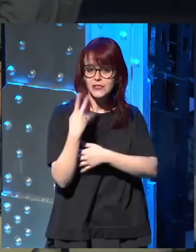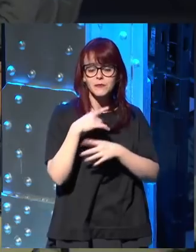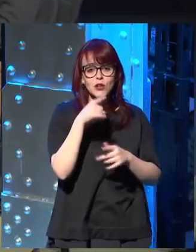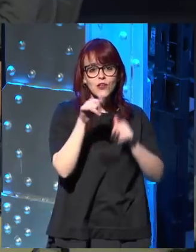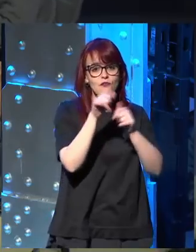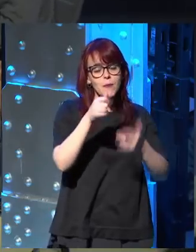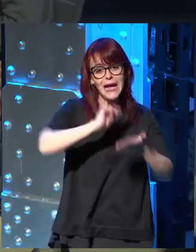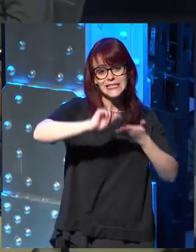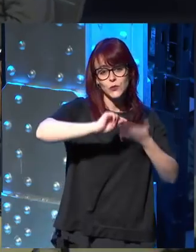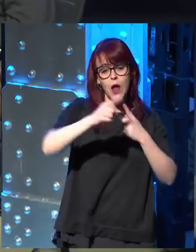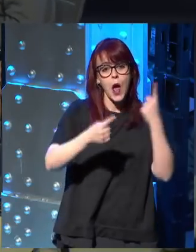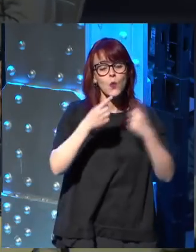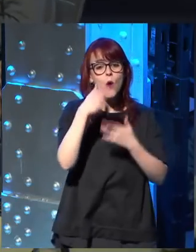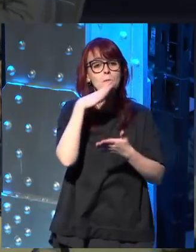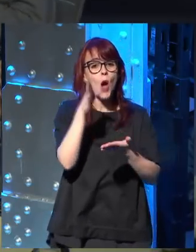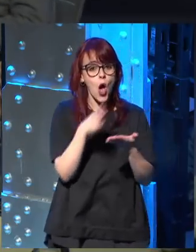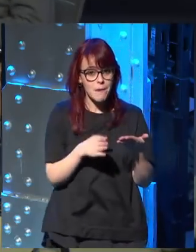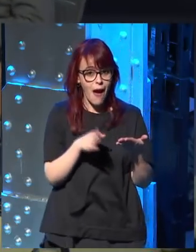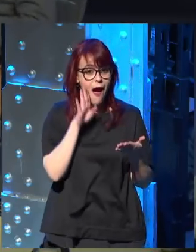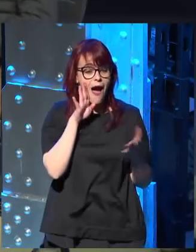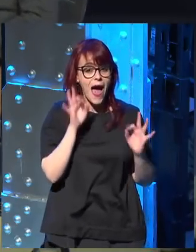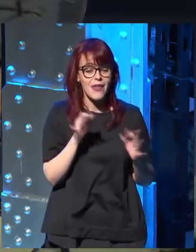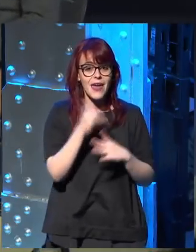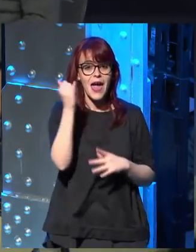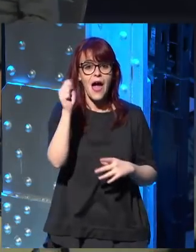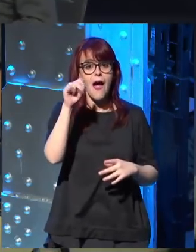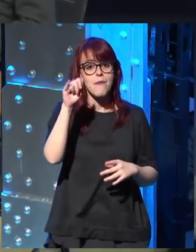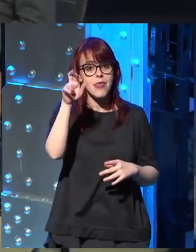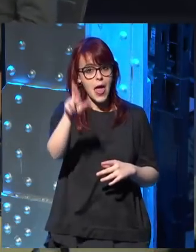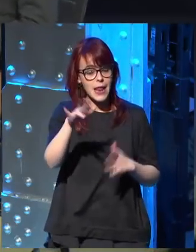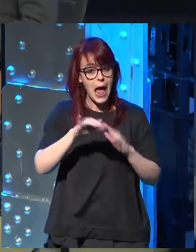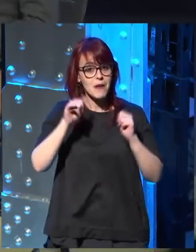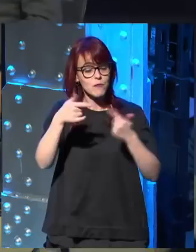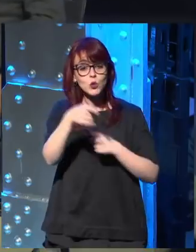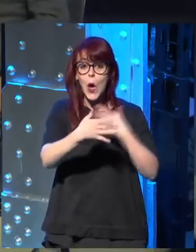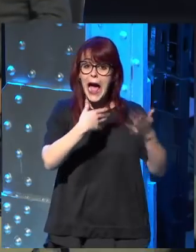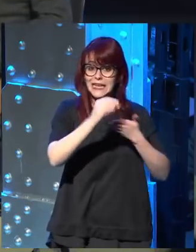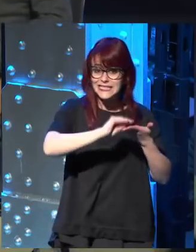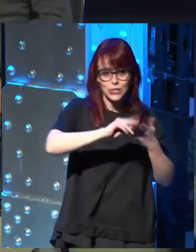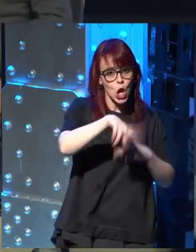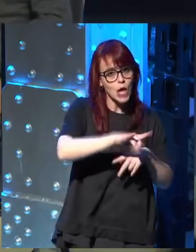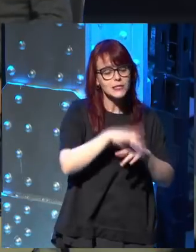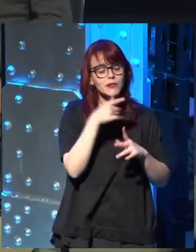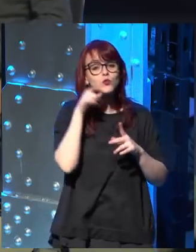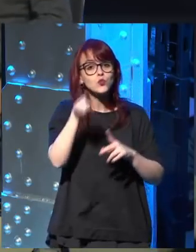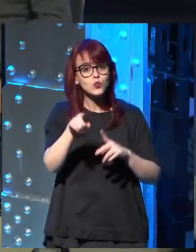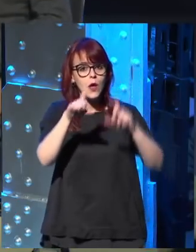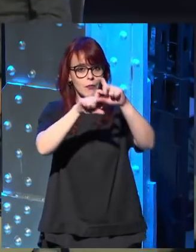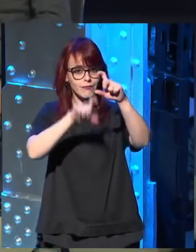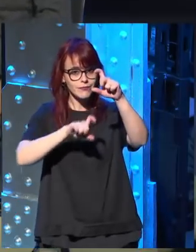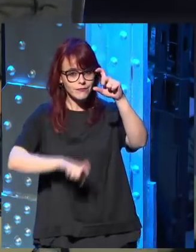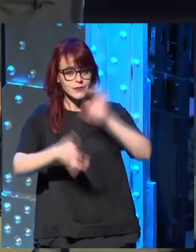escritura. Hay algunos, como el poema que ha leído Javier al principio, que tú no has escrito, pero cuya organización ya tiene